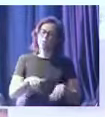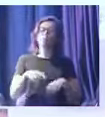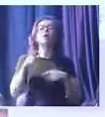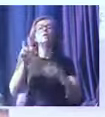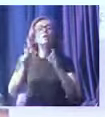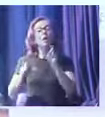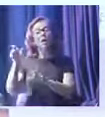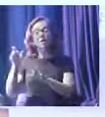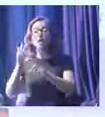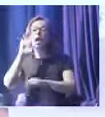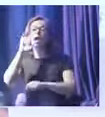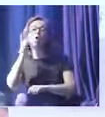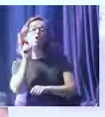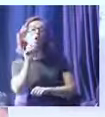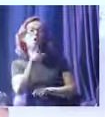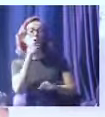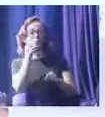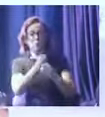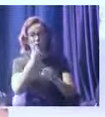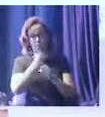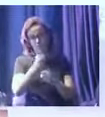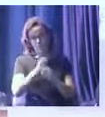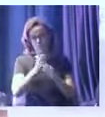reconocidos por la población por lo que hacen.